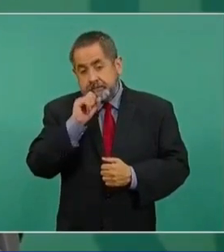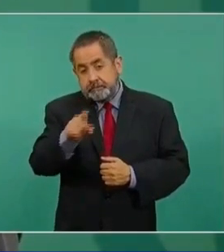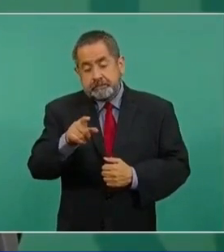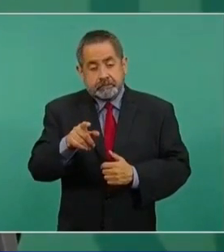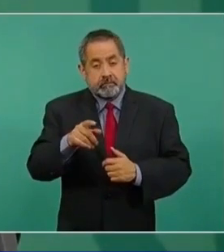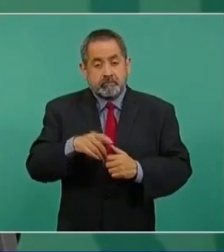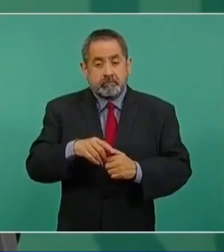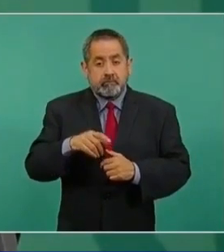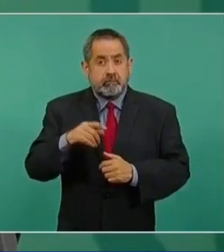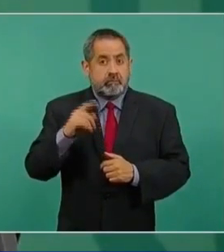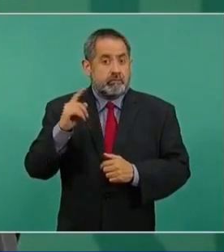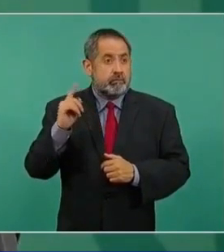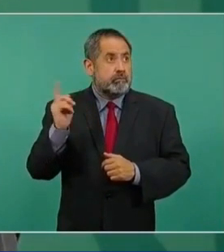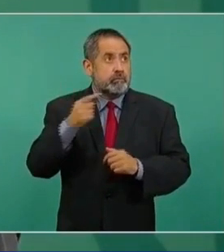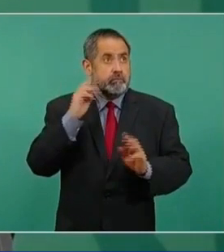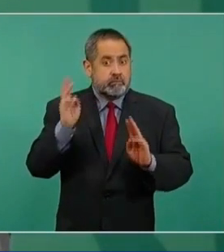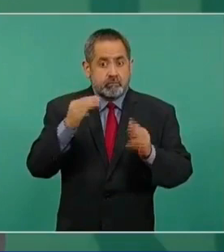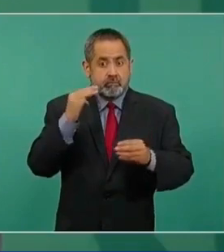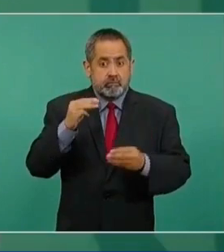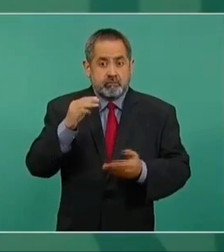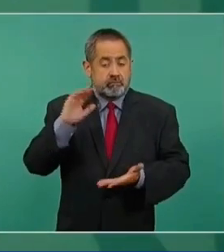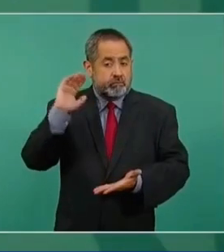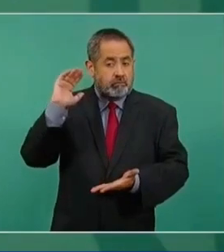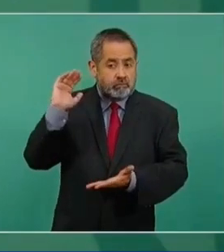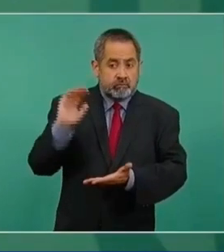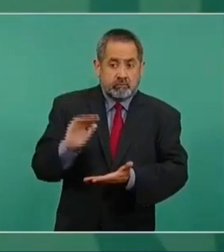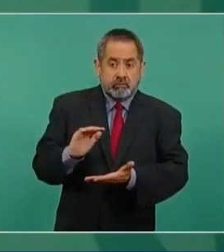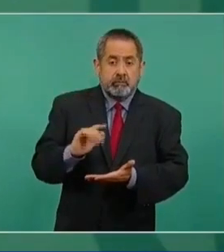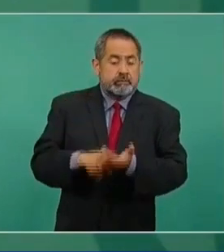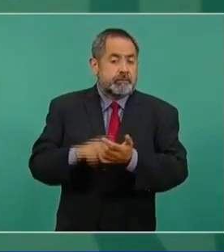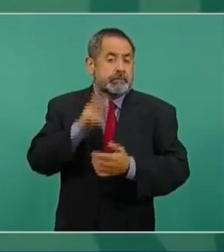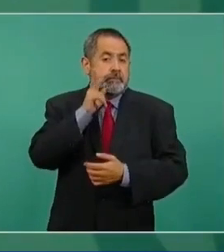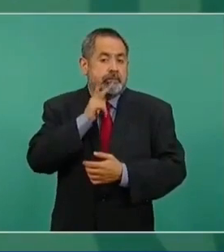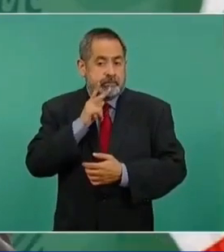la producción a nivel mundial